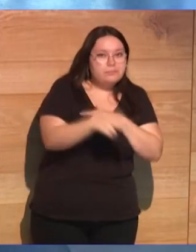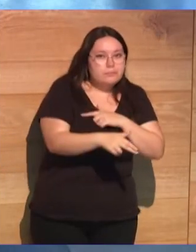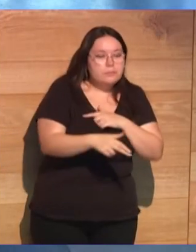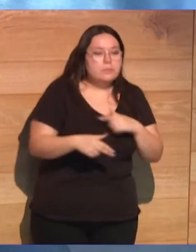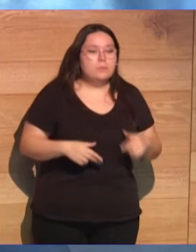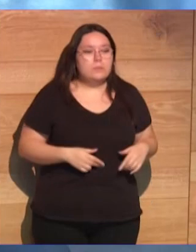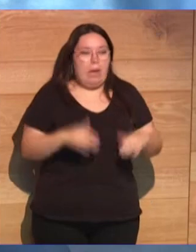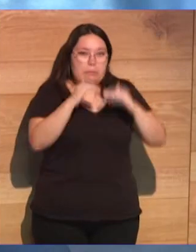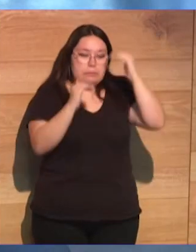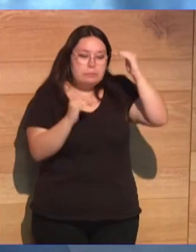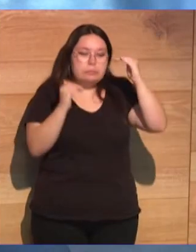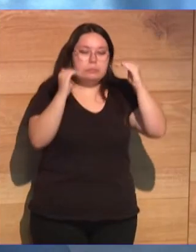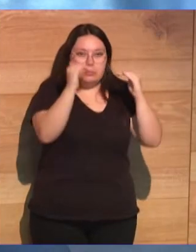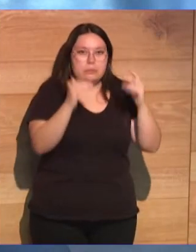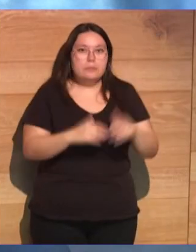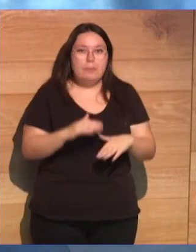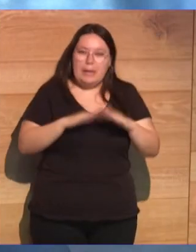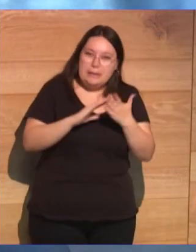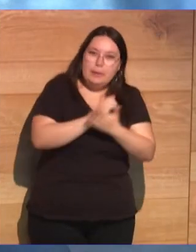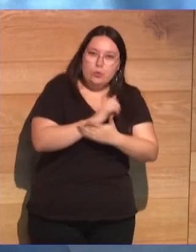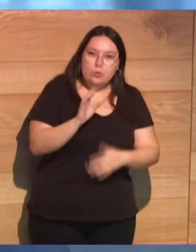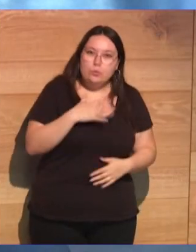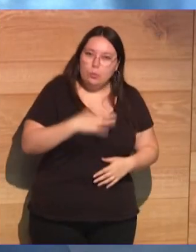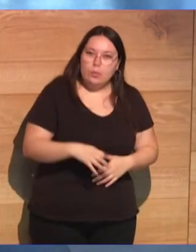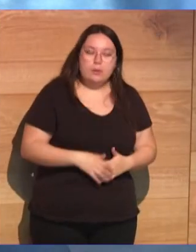a favorecer la universalidad?